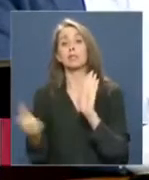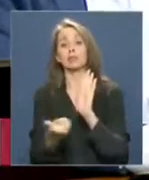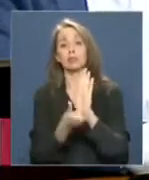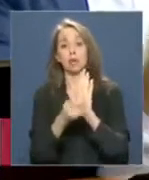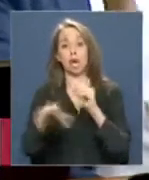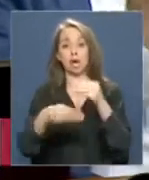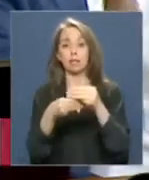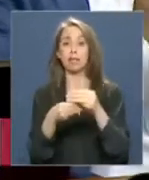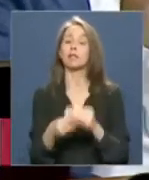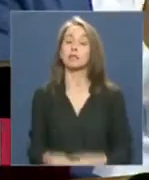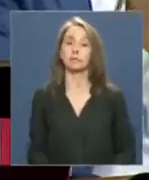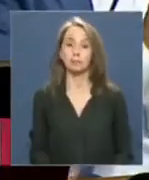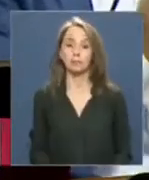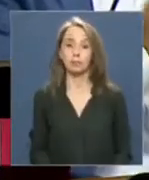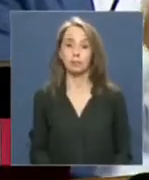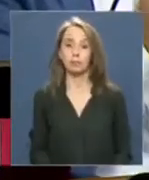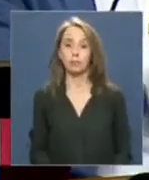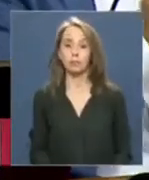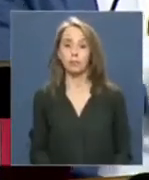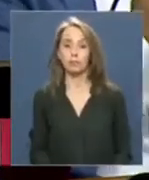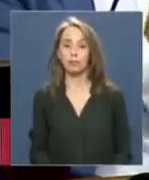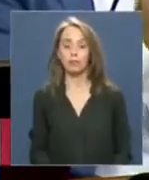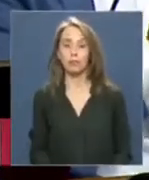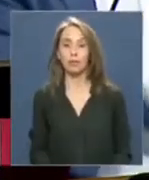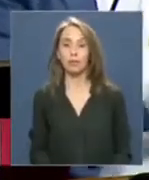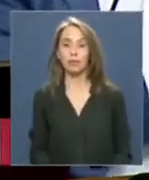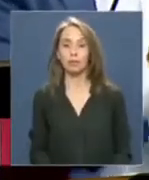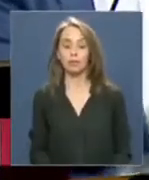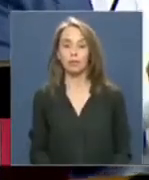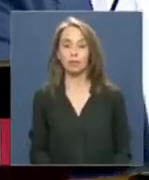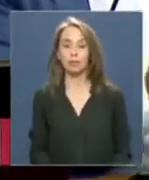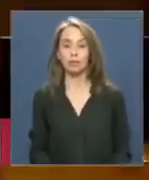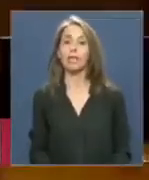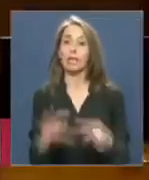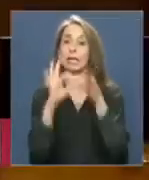Gracias, diputado.